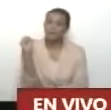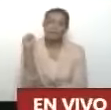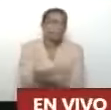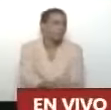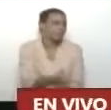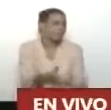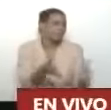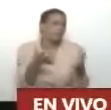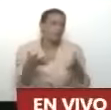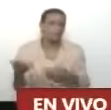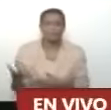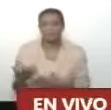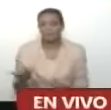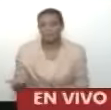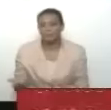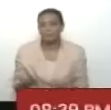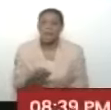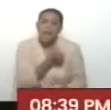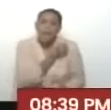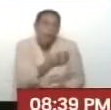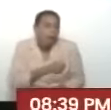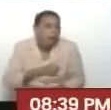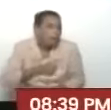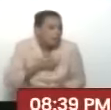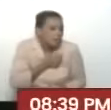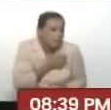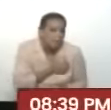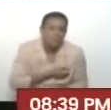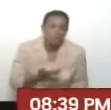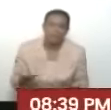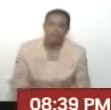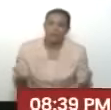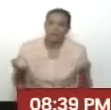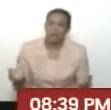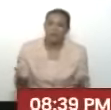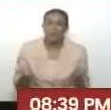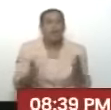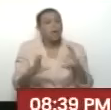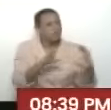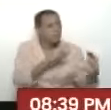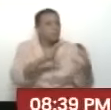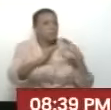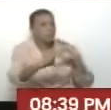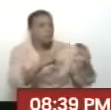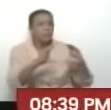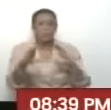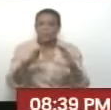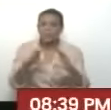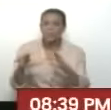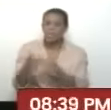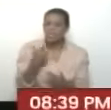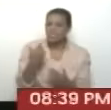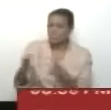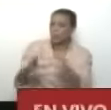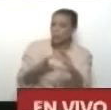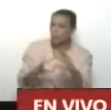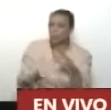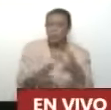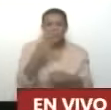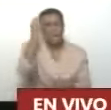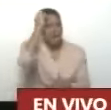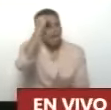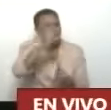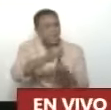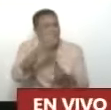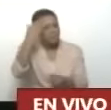Y eso es lo que siempre hacen ellos. Bueno, lamentablemente. Naún aquí está eso, conversadito. Naún, ¿qué dice Naún? Por eso, presidente, ¿qué dice el pueblo cristiano? Pues es que